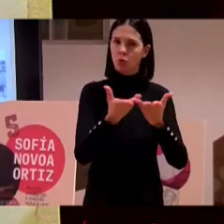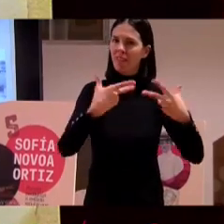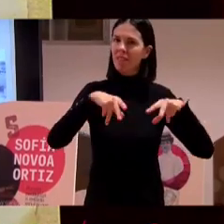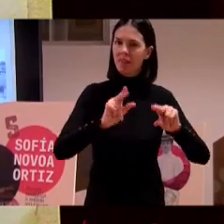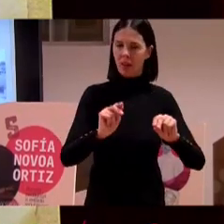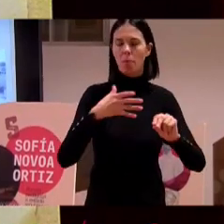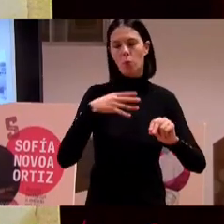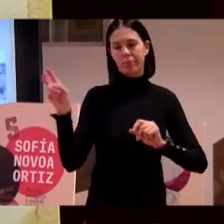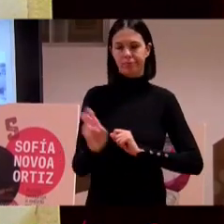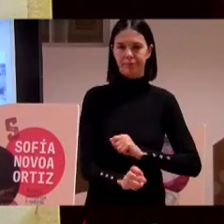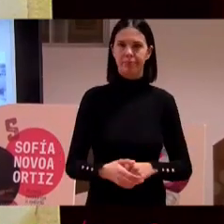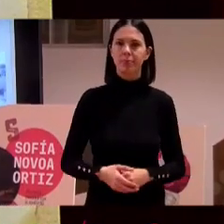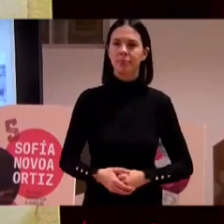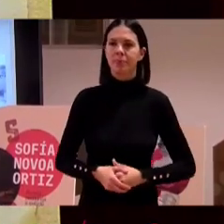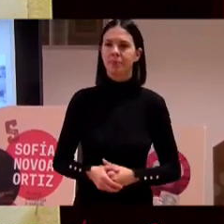pudo subir, non?